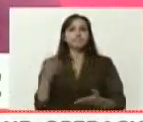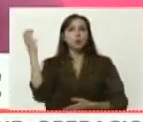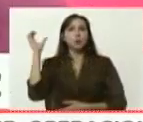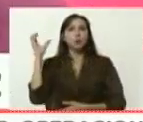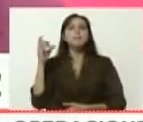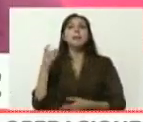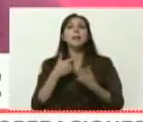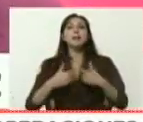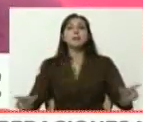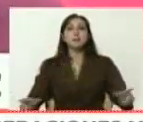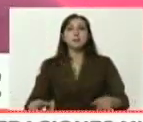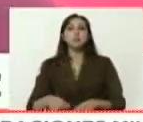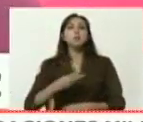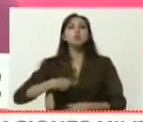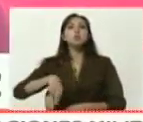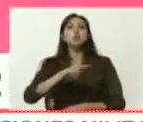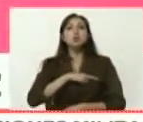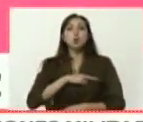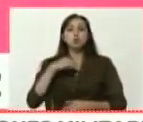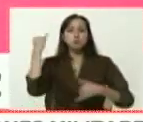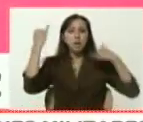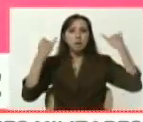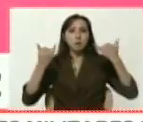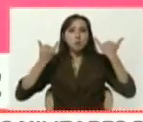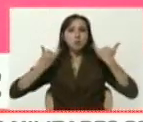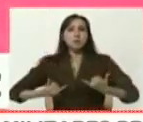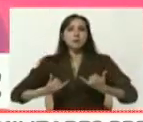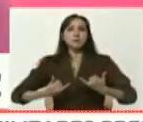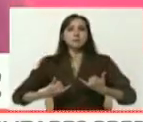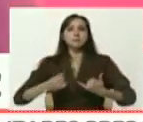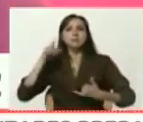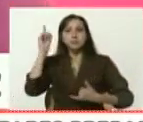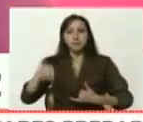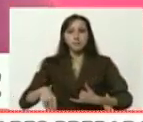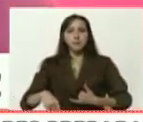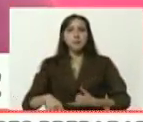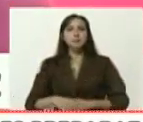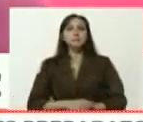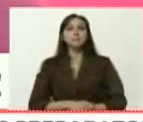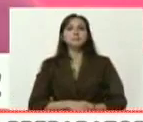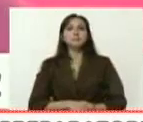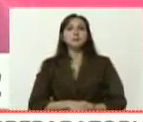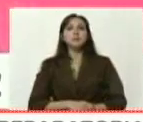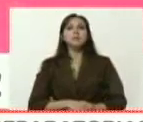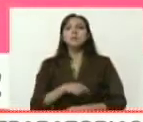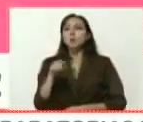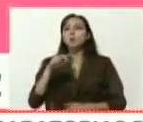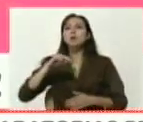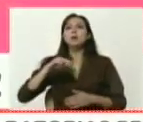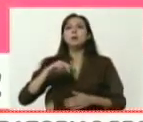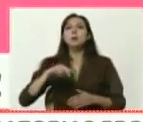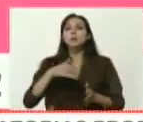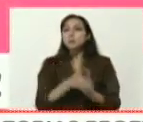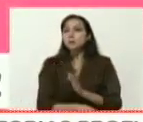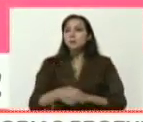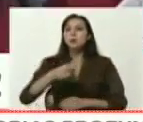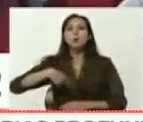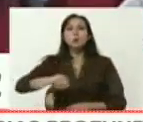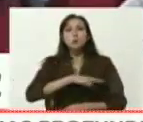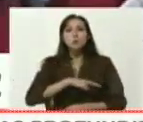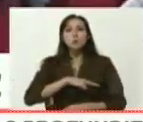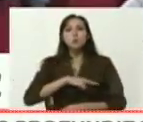de pie es un motivo de celebración y de conmemoración de lo que significaron nuestros jóvenes